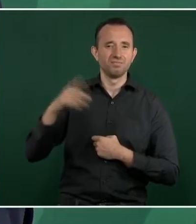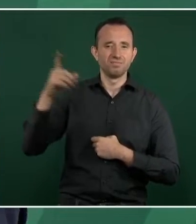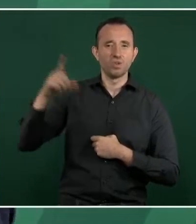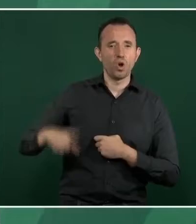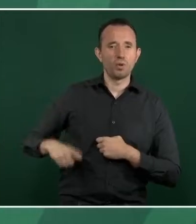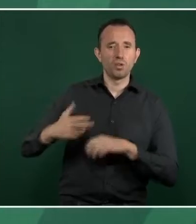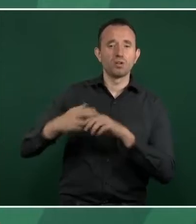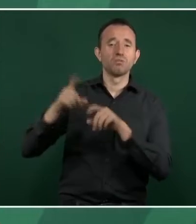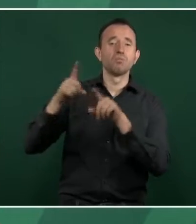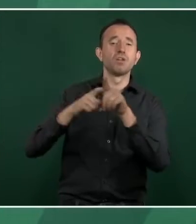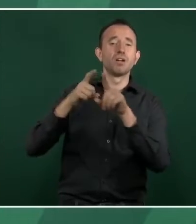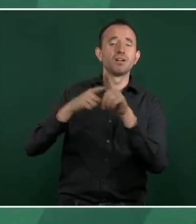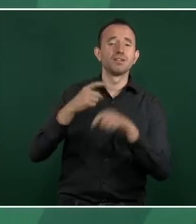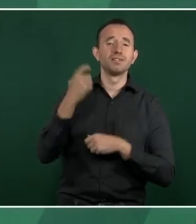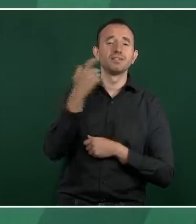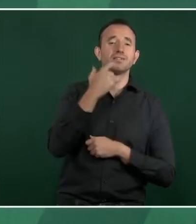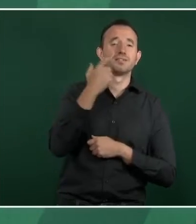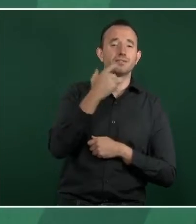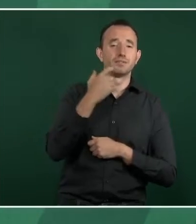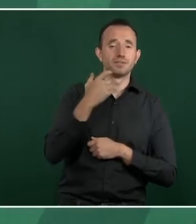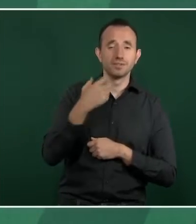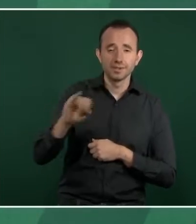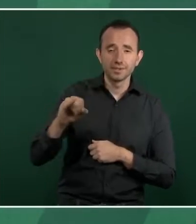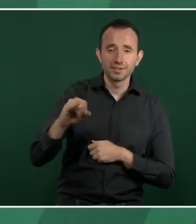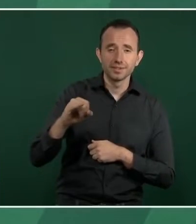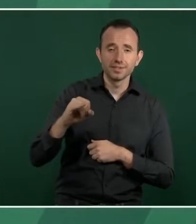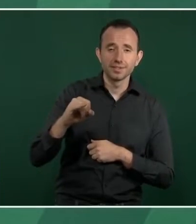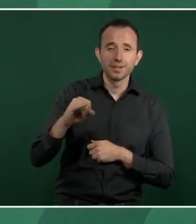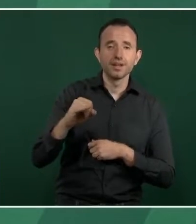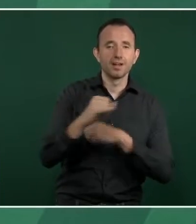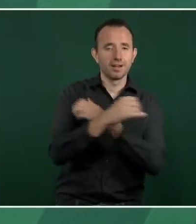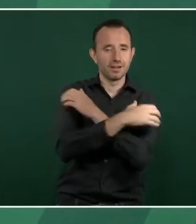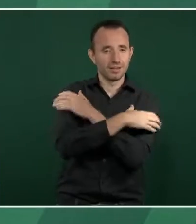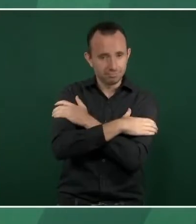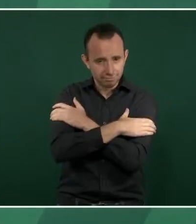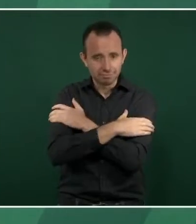¿Cómo era eso de abrazos, no balazos?